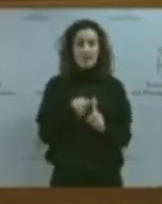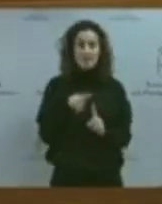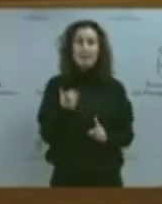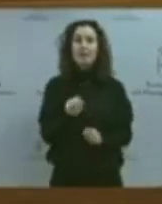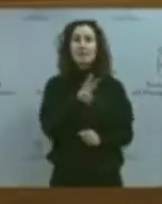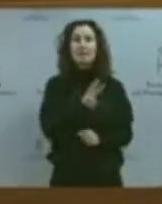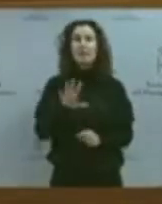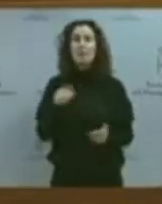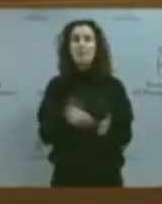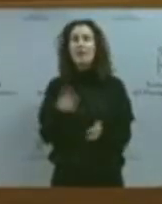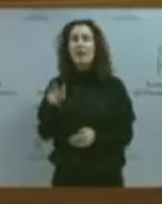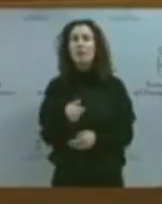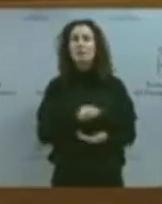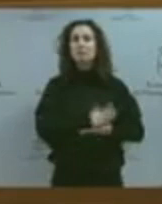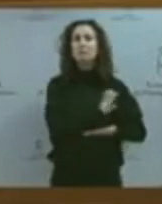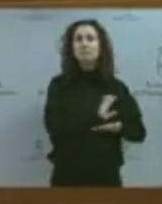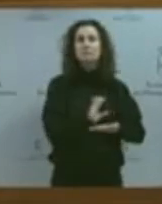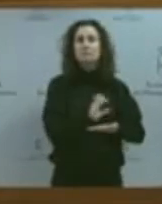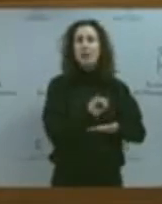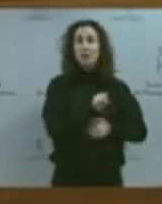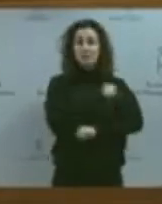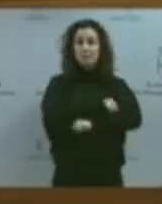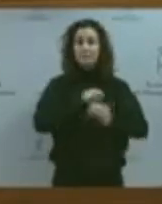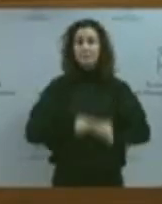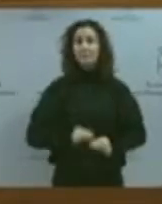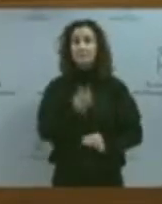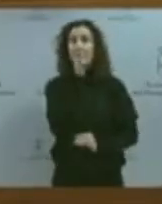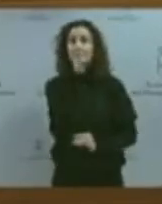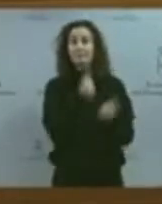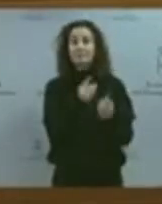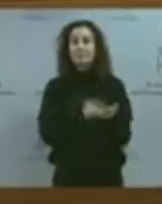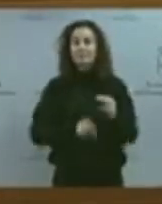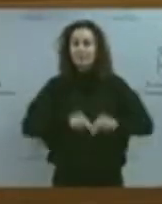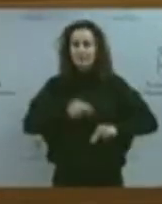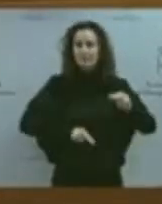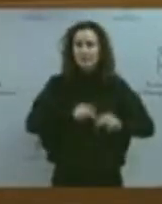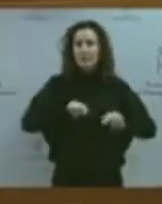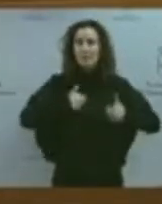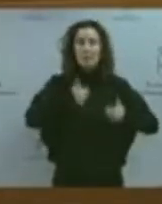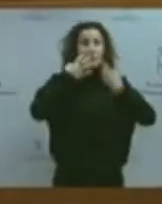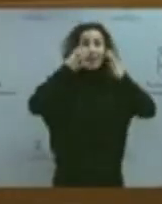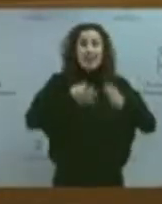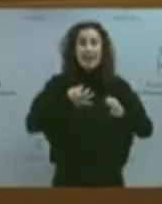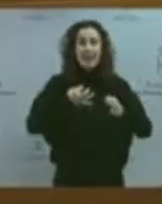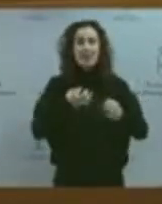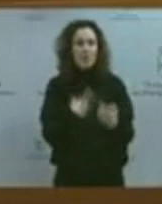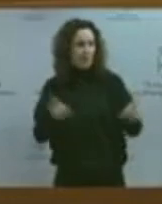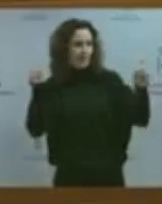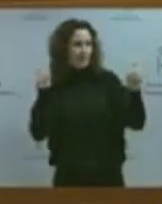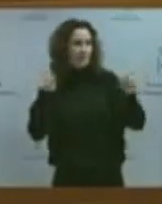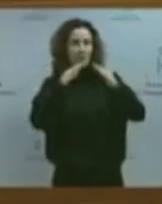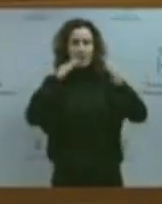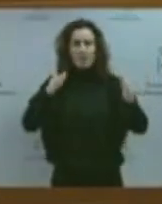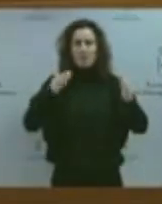están sin hacer. Ustedes a veces hacen obras y empiezan efectivamente por lo que no tienen que empezar. No reparan los tejados, no reparan las ventanas, permiten que haya